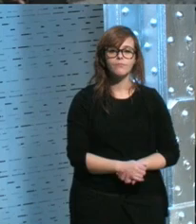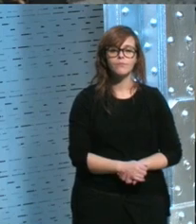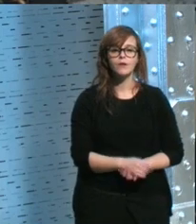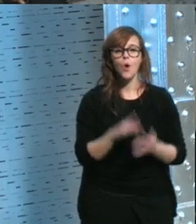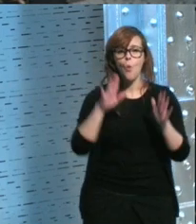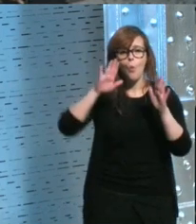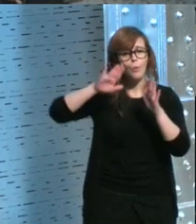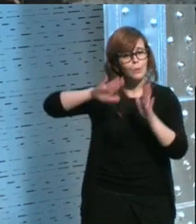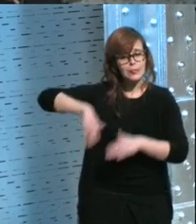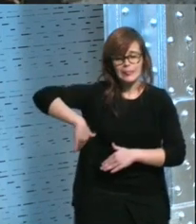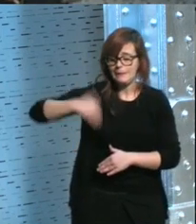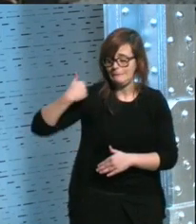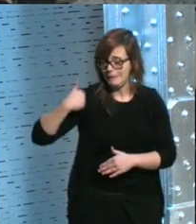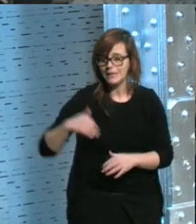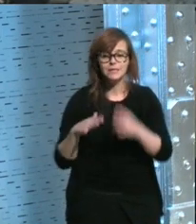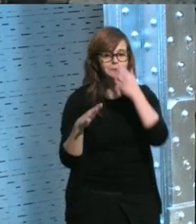Última, ¿eh?